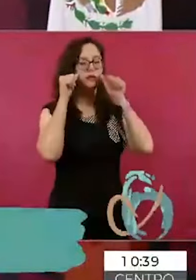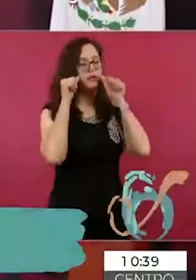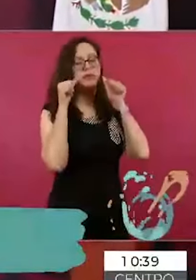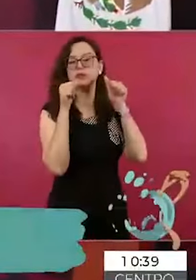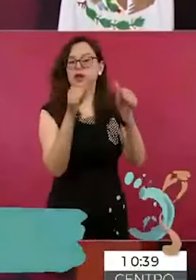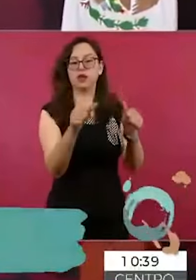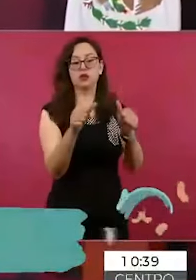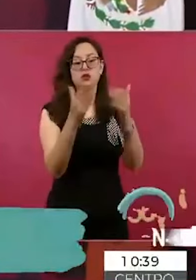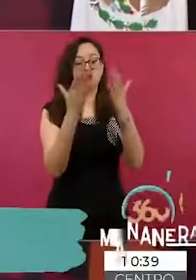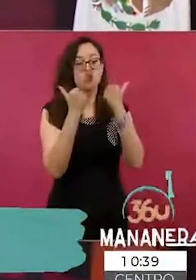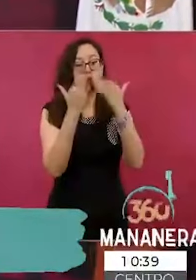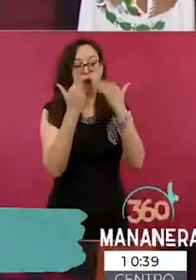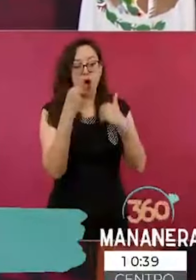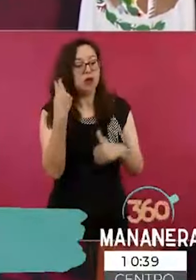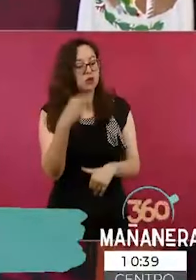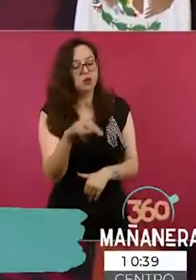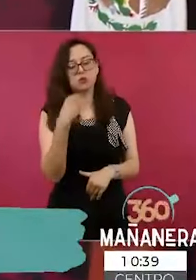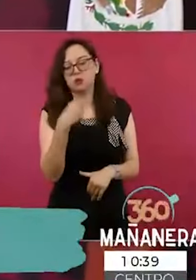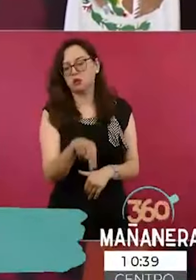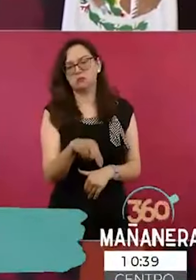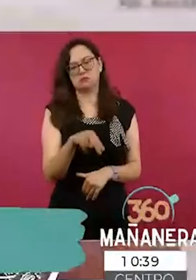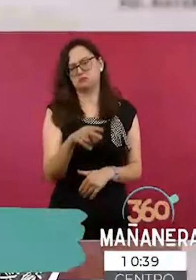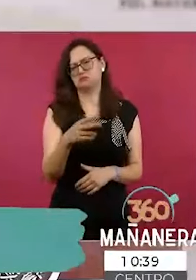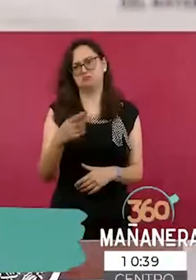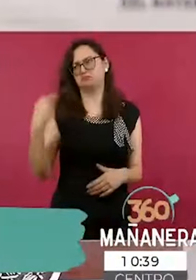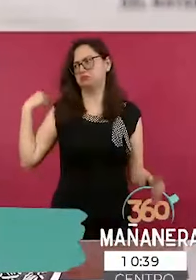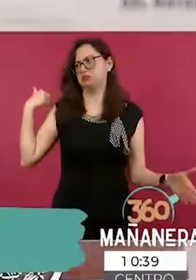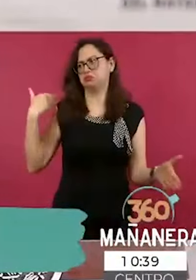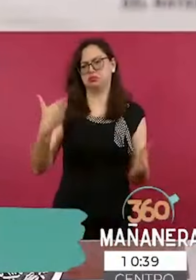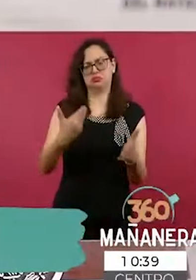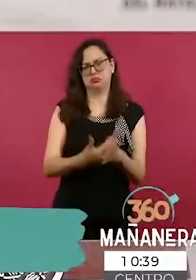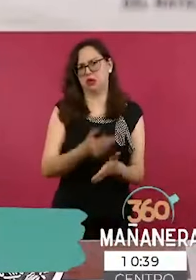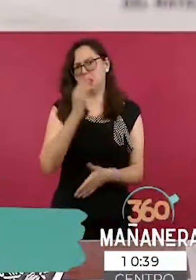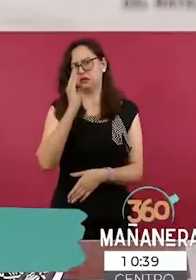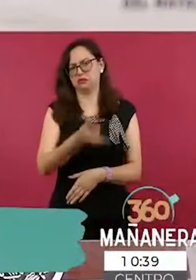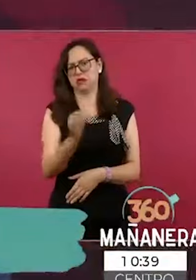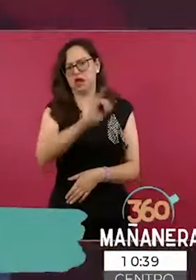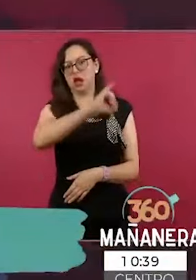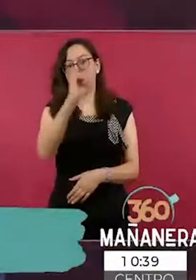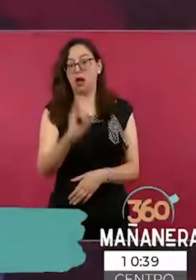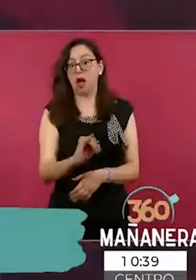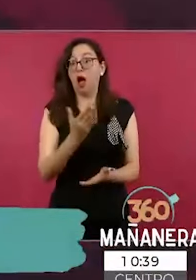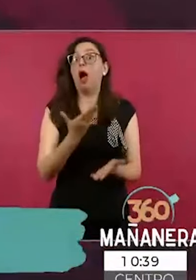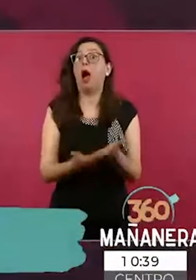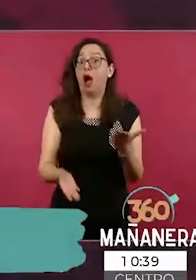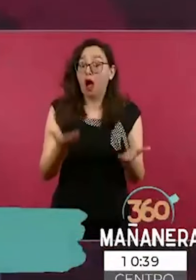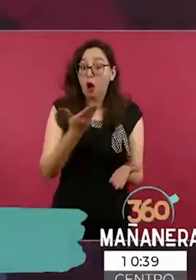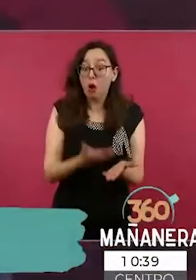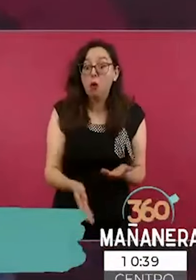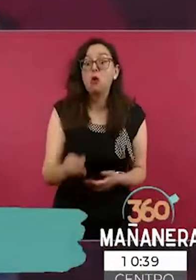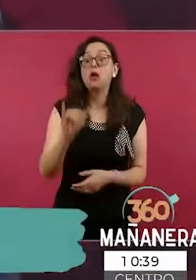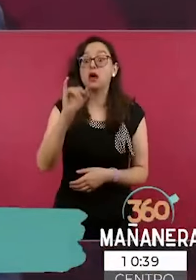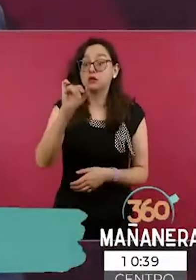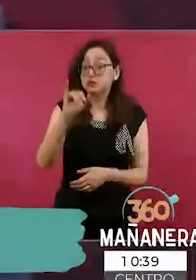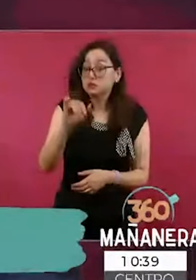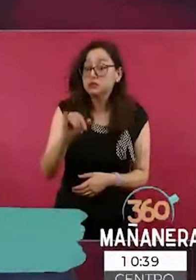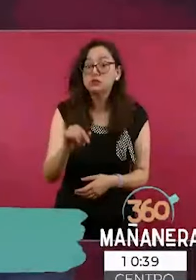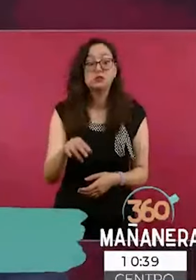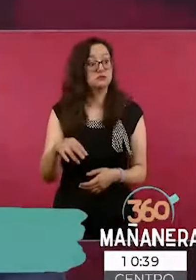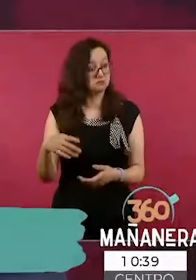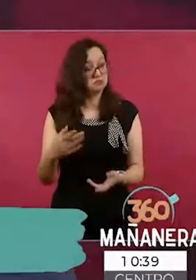este celeridad justicia pronta y expedita y